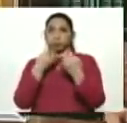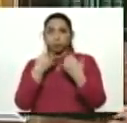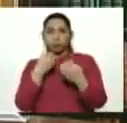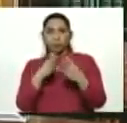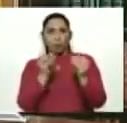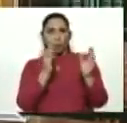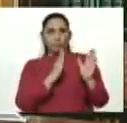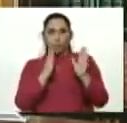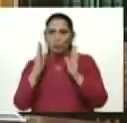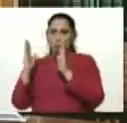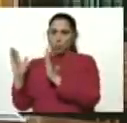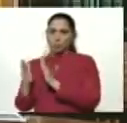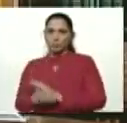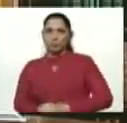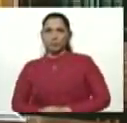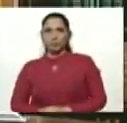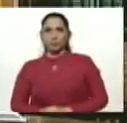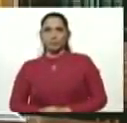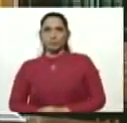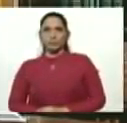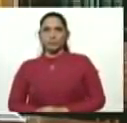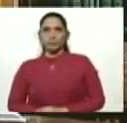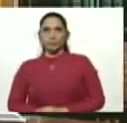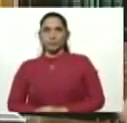etapas, ¿verdad?